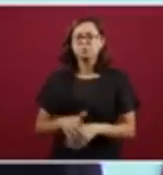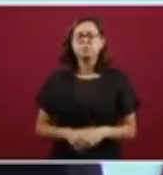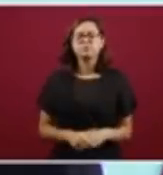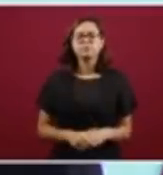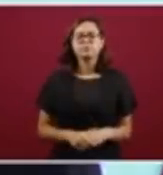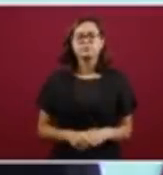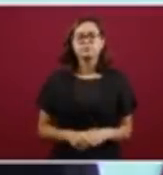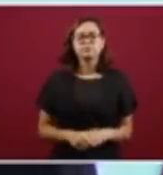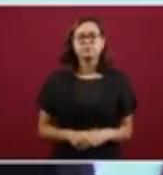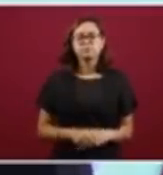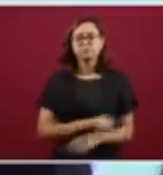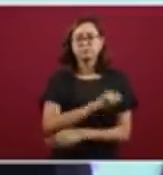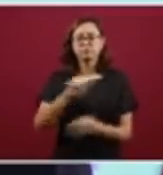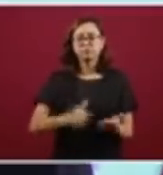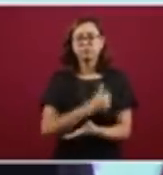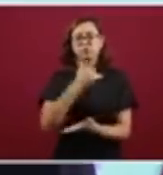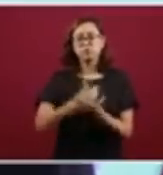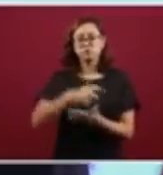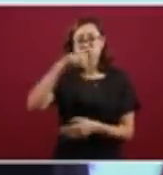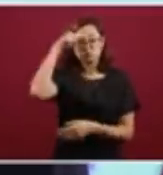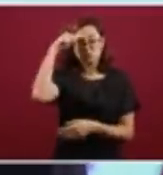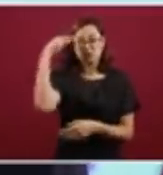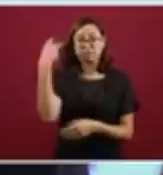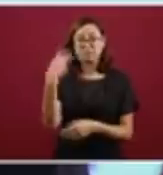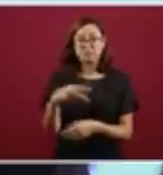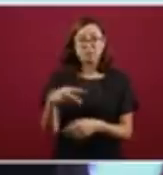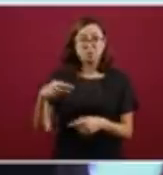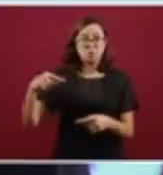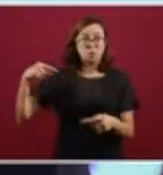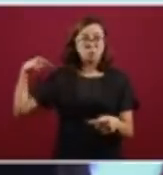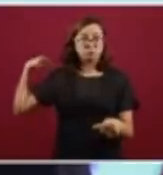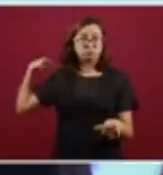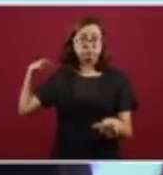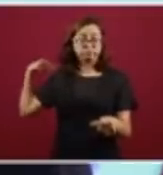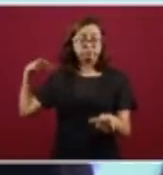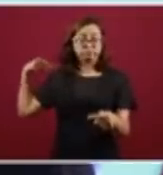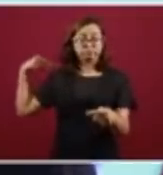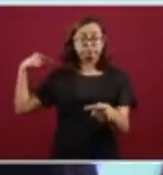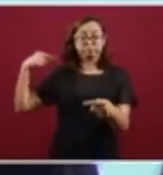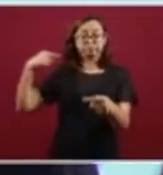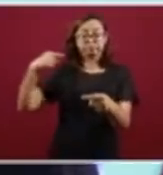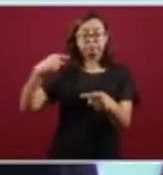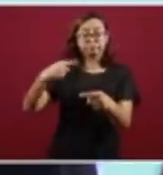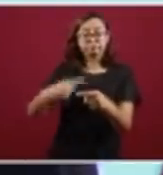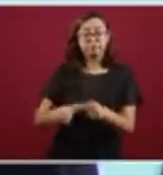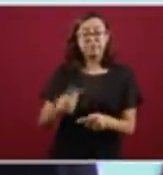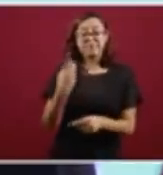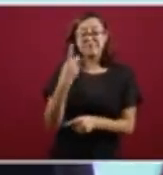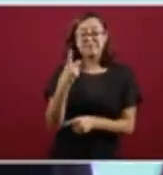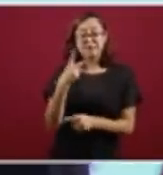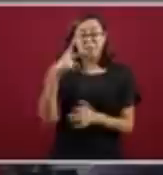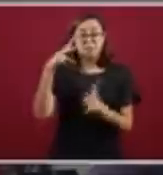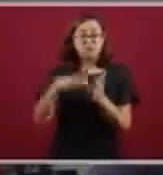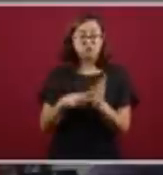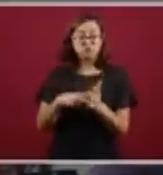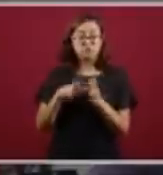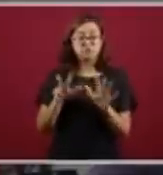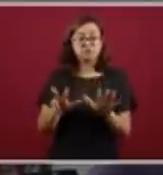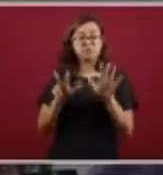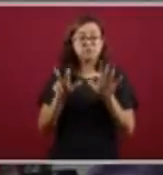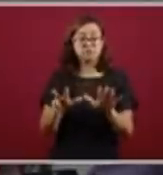La Ciudad de México, hasta diciembre de 2018, entregaba la pensión